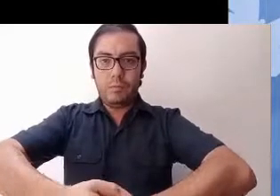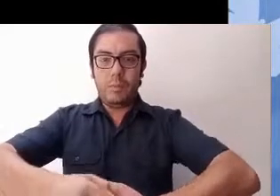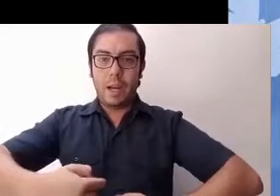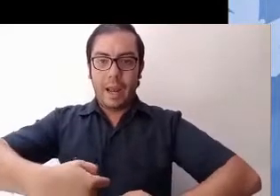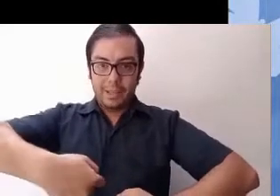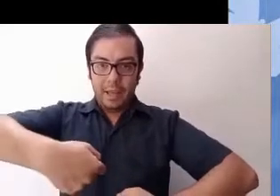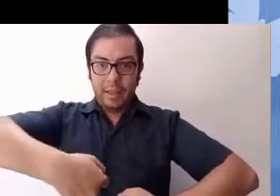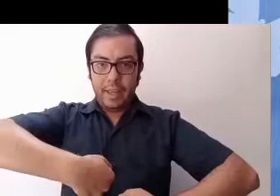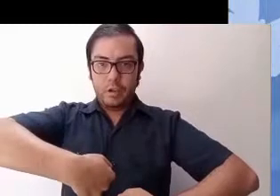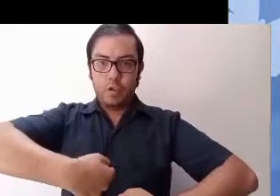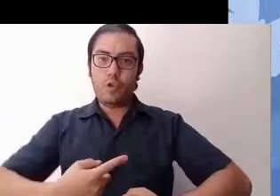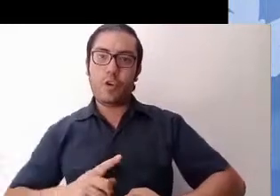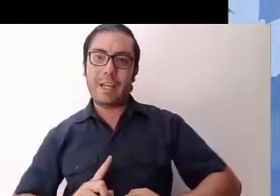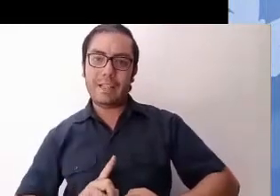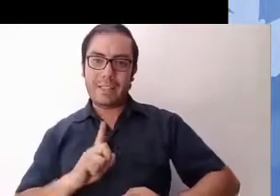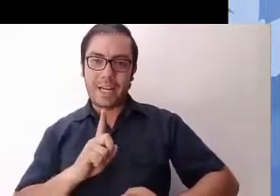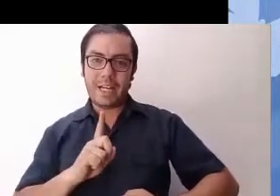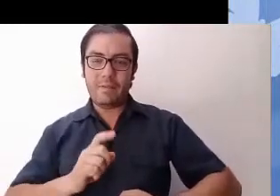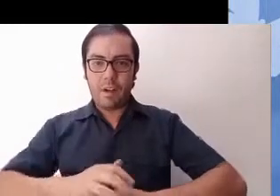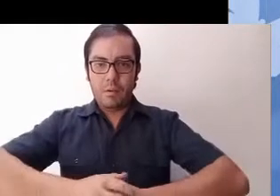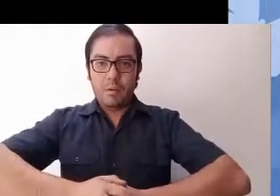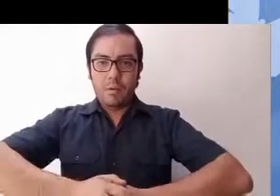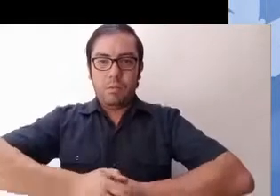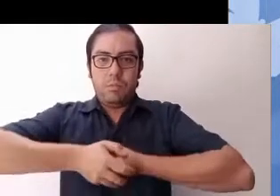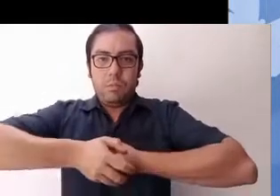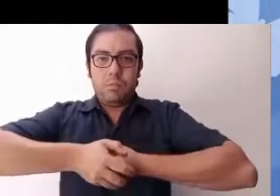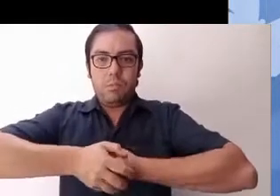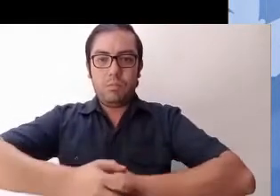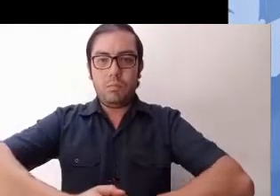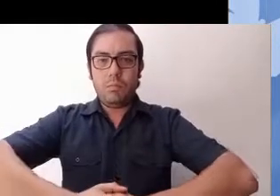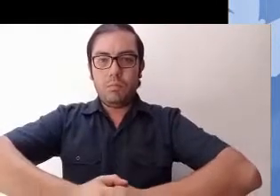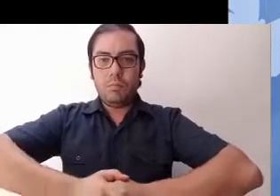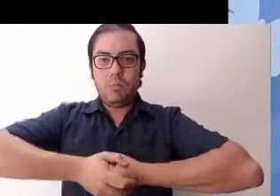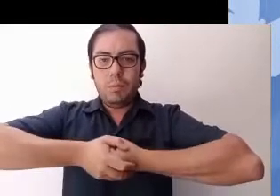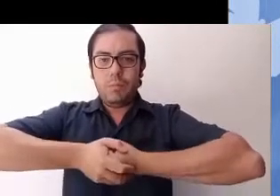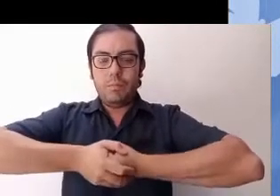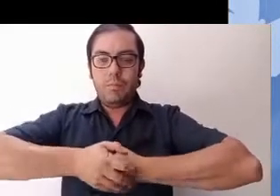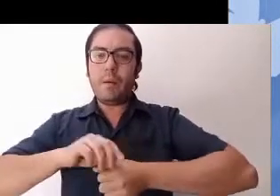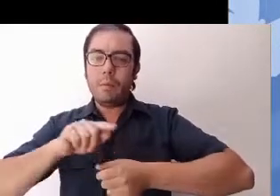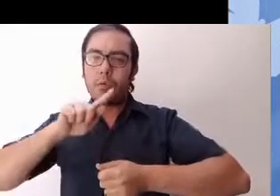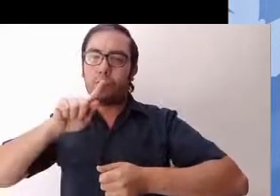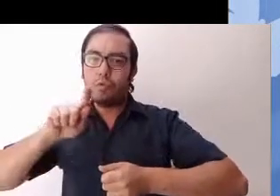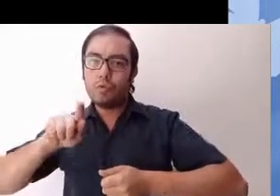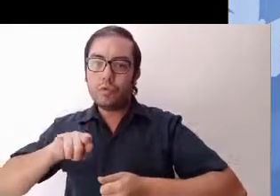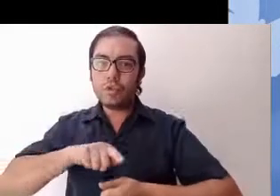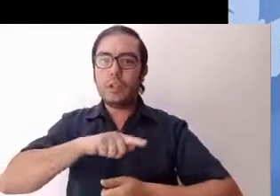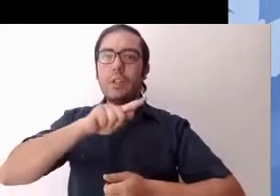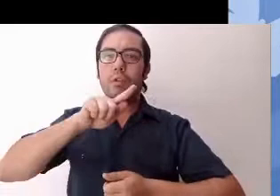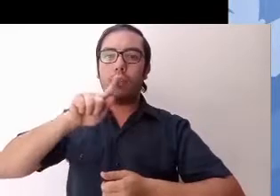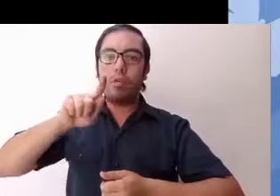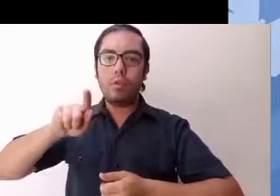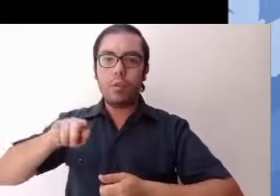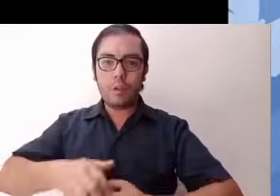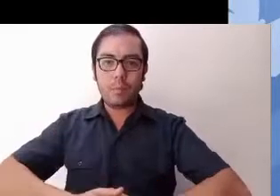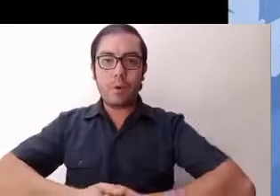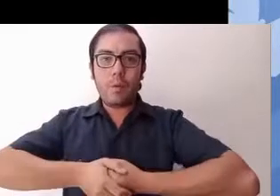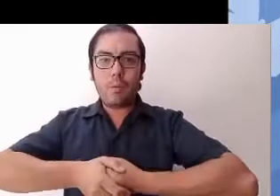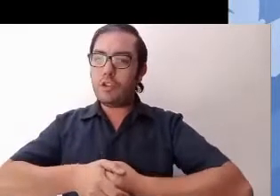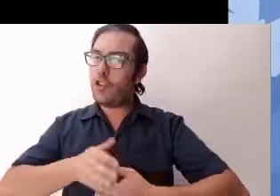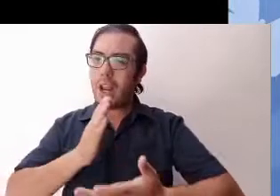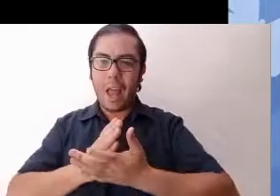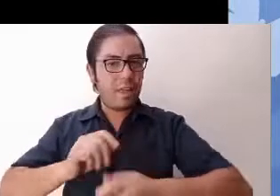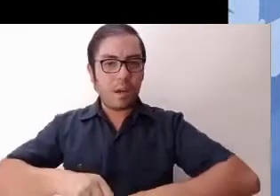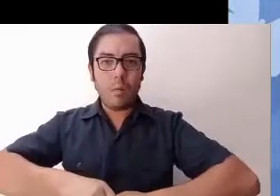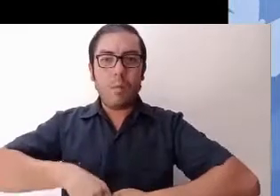presionamos hacia adentro y hacia arriba y vamos a comenzar con el ciclo de compresiones. ¿Cuánto voy a